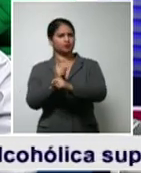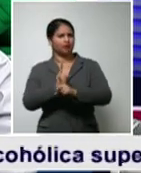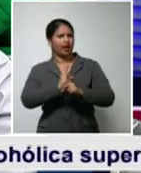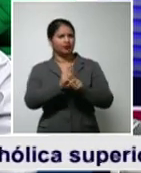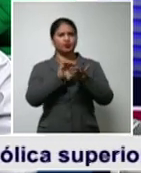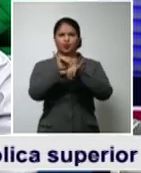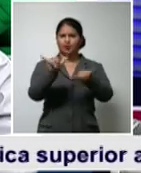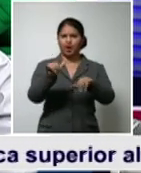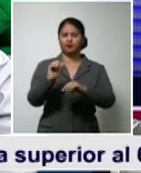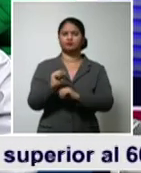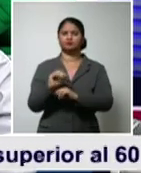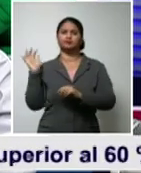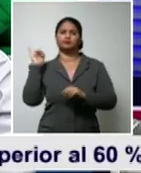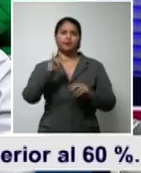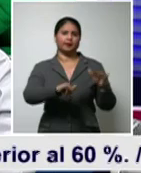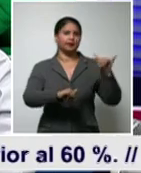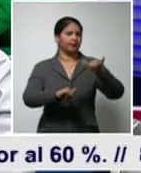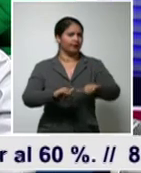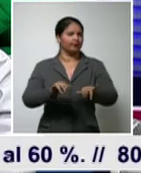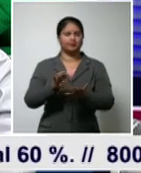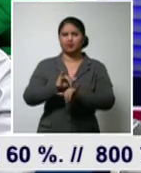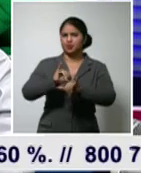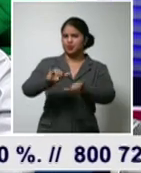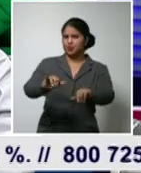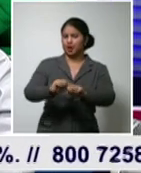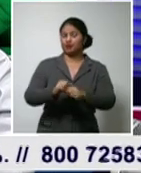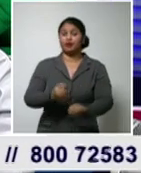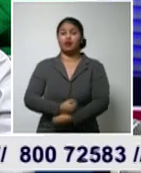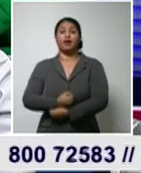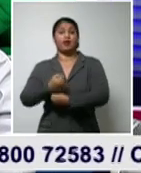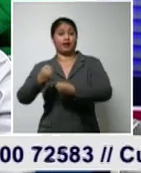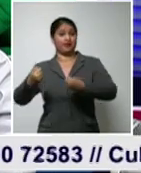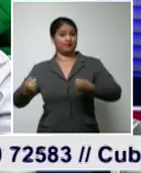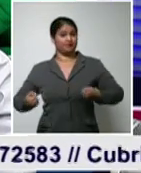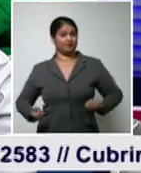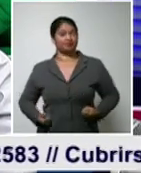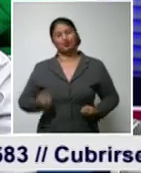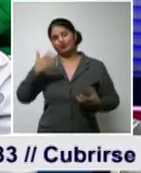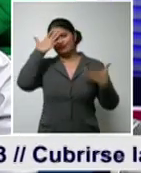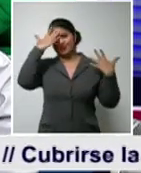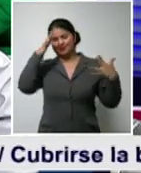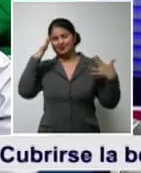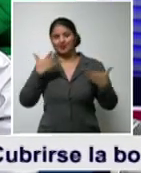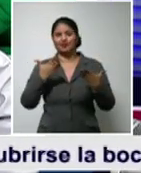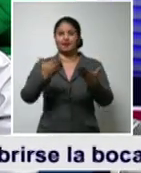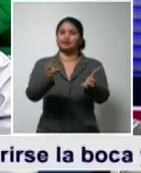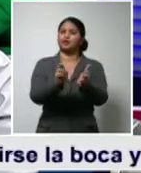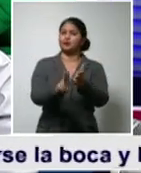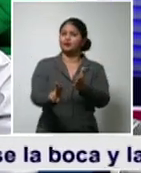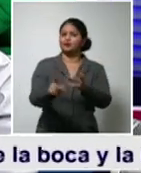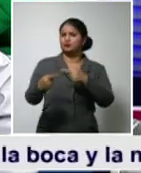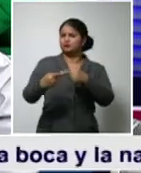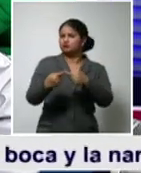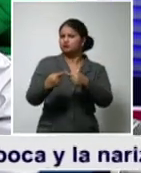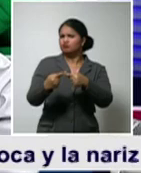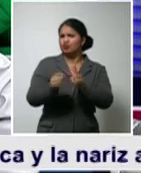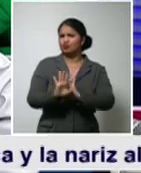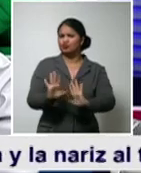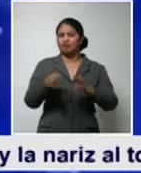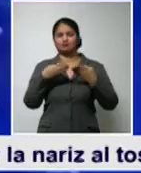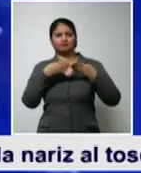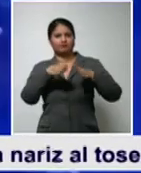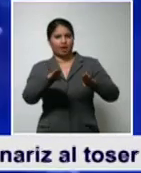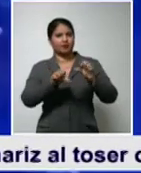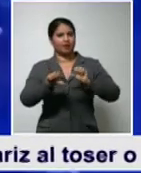y realmente dentro del esfuerzo, pues próximamente deben inaugurar también su laboratorio de biología. Ya